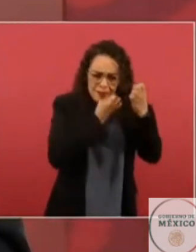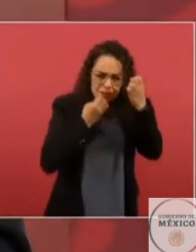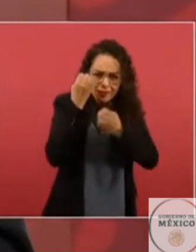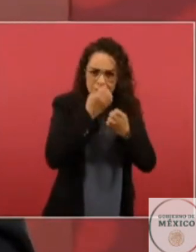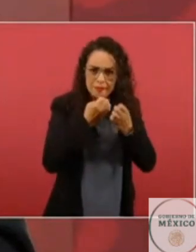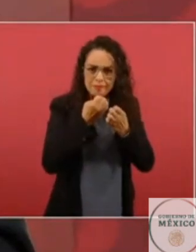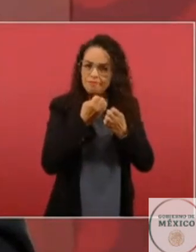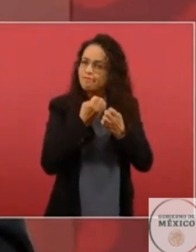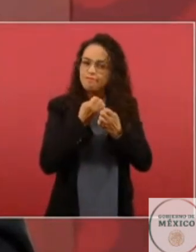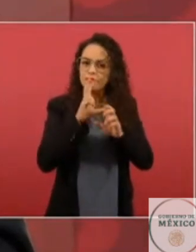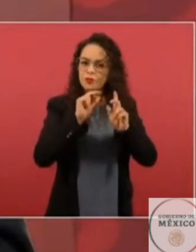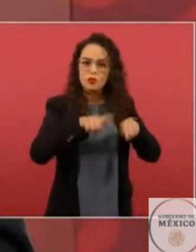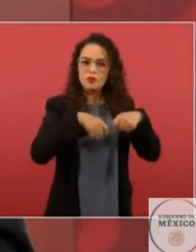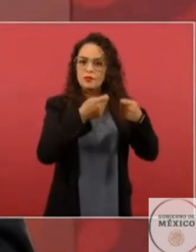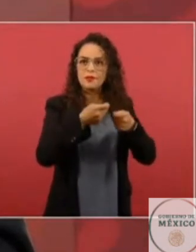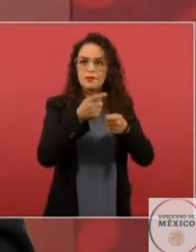rechazados.